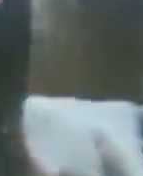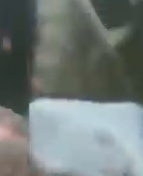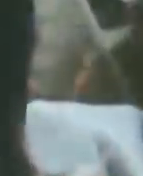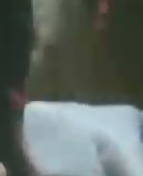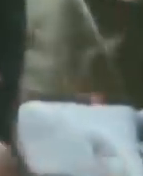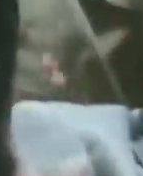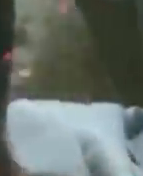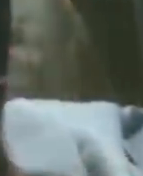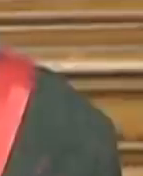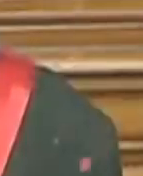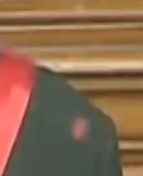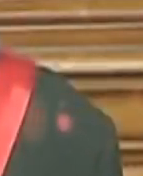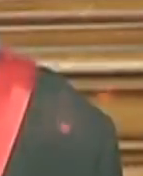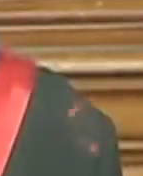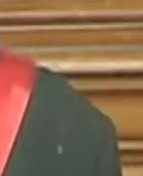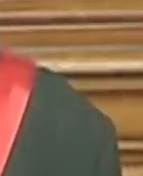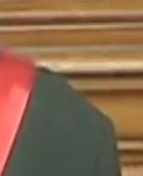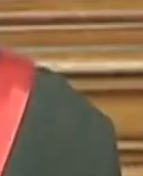demostrar